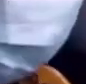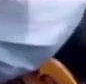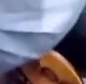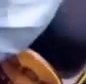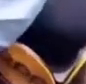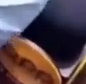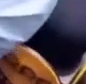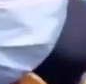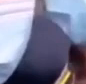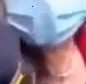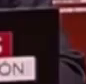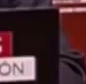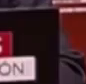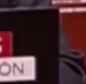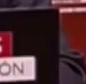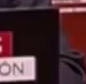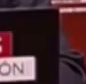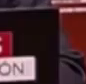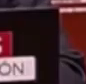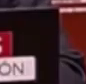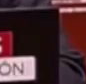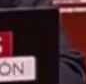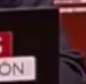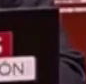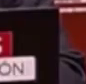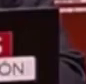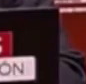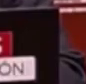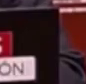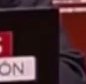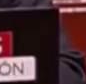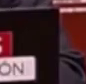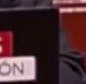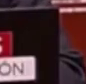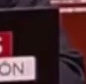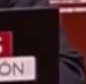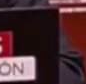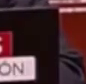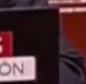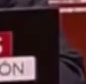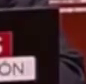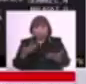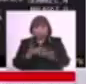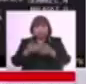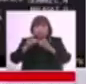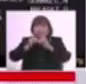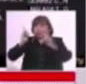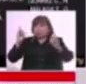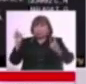de vejación. Eso me están diciendo. Por lo menos. Que toleran la violencia. Sí,